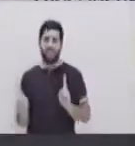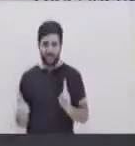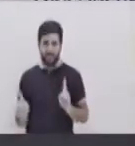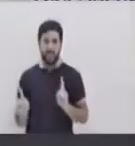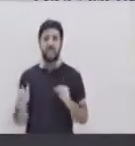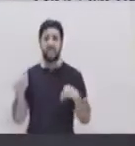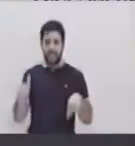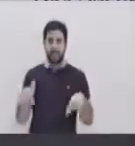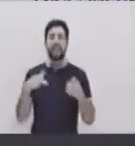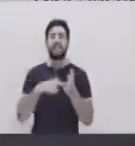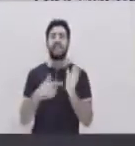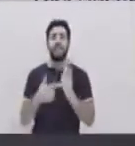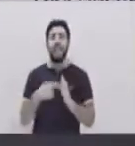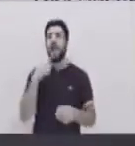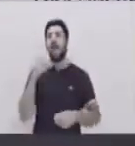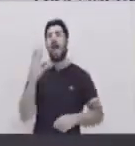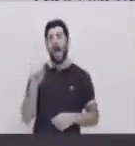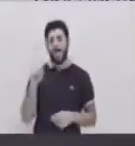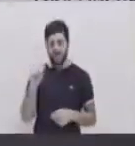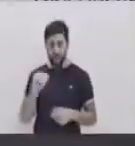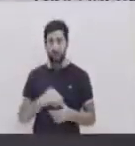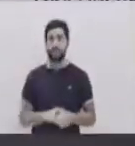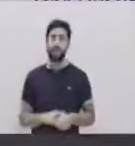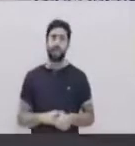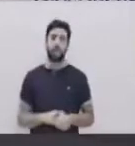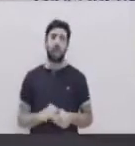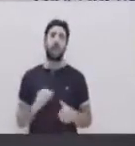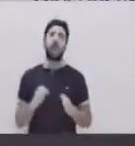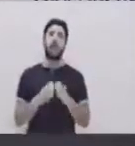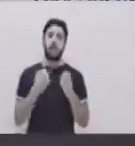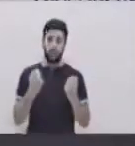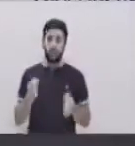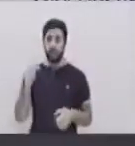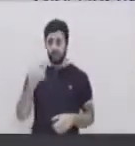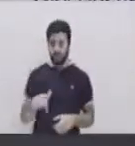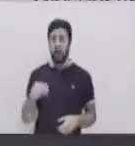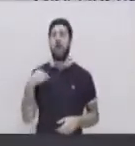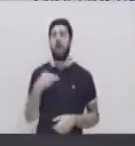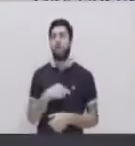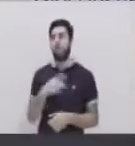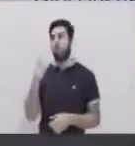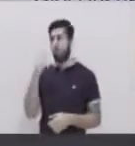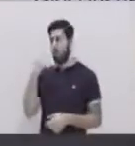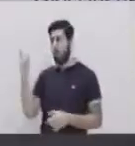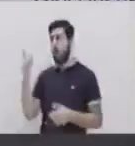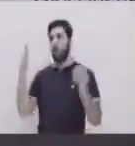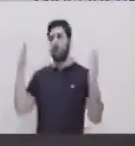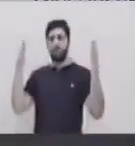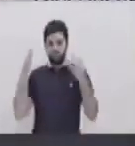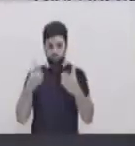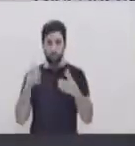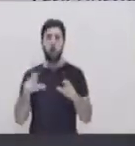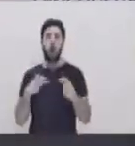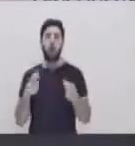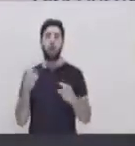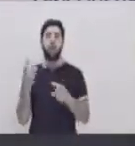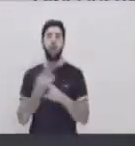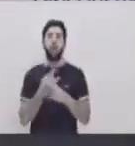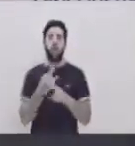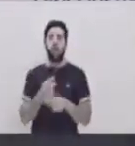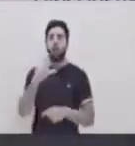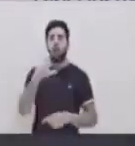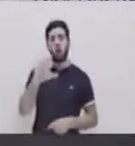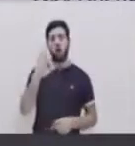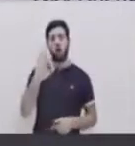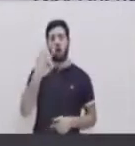habla. Y en ese sentido, en esto de registros de la lengua, vamos a enfocarnos en el habla, que es el uso del